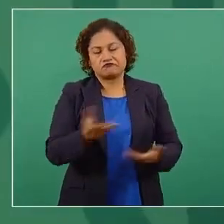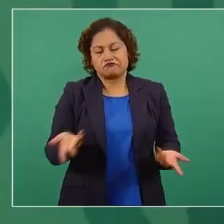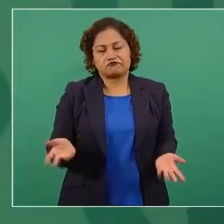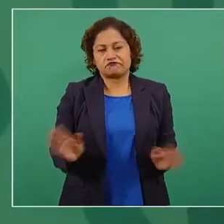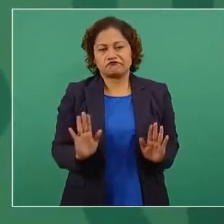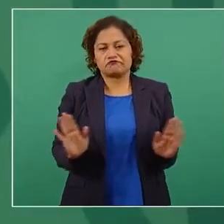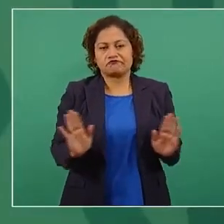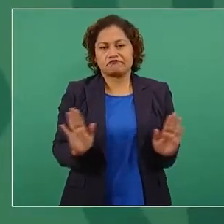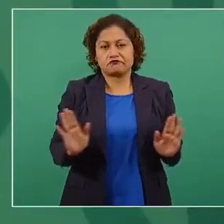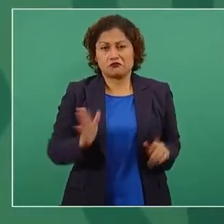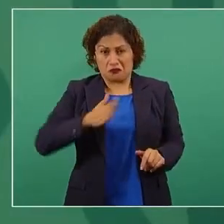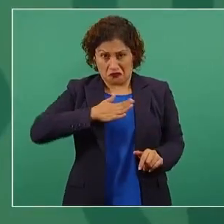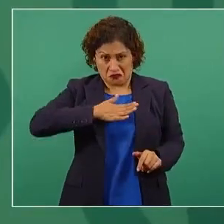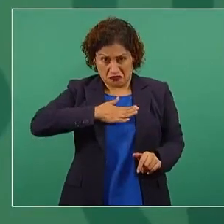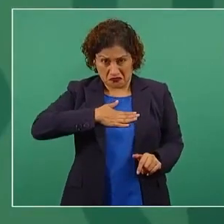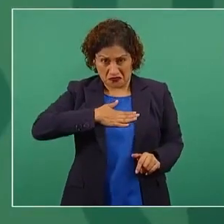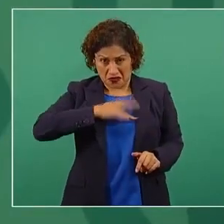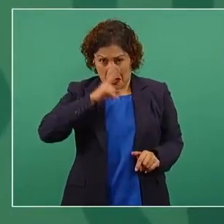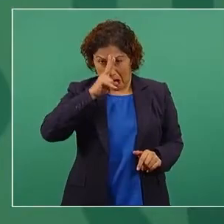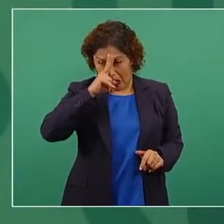No es muy fuerte la venganza